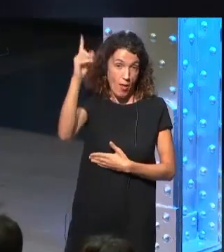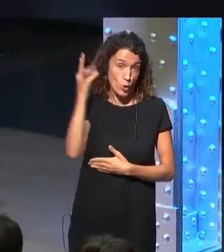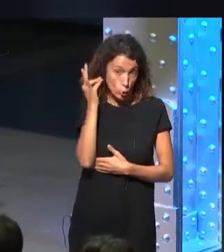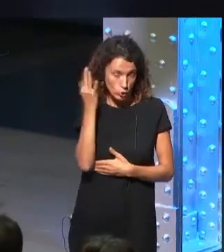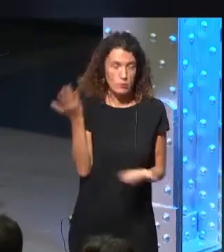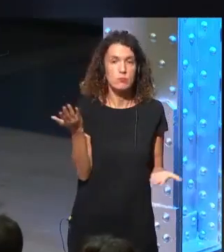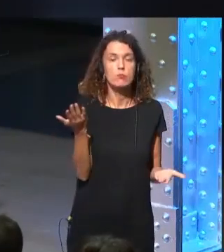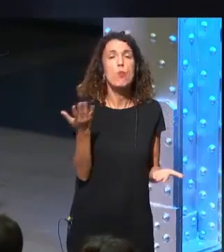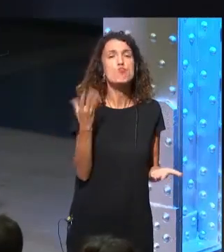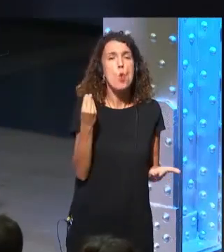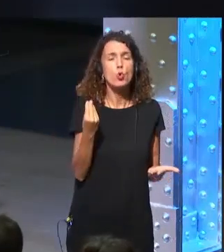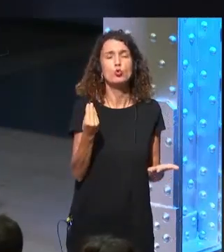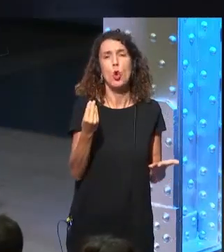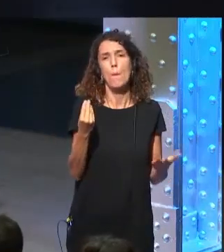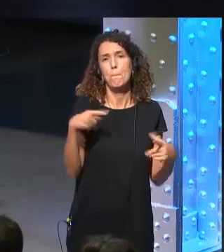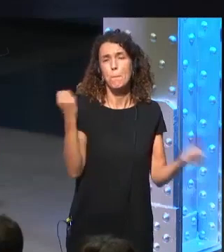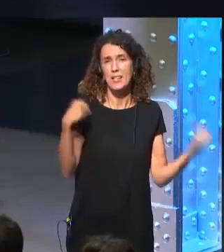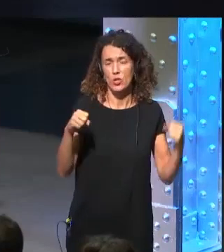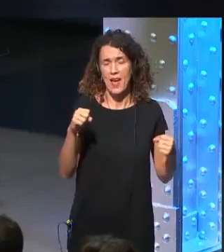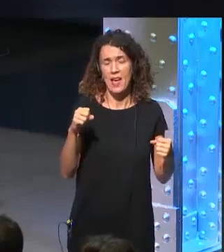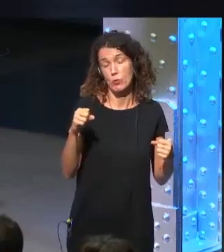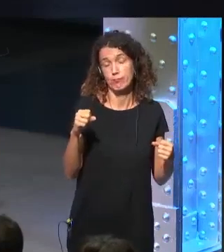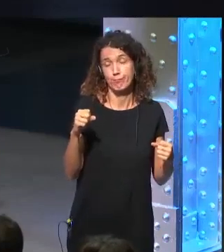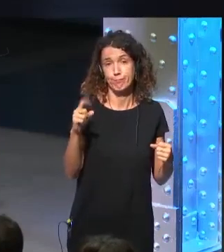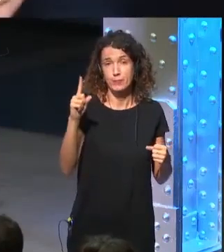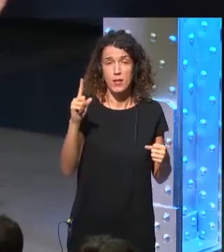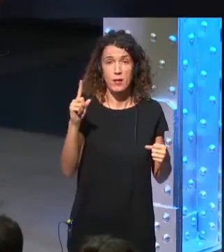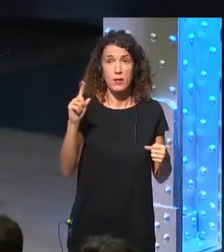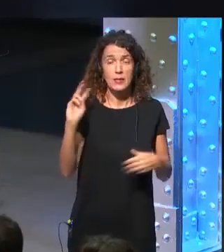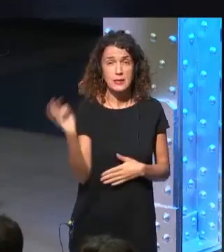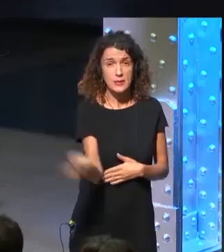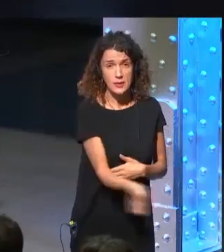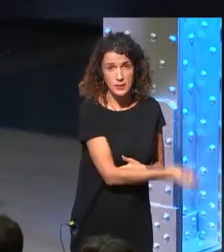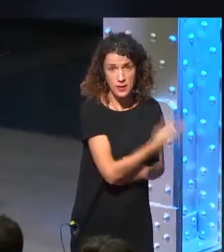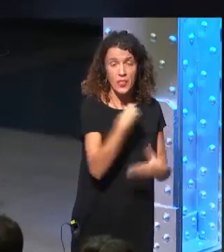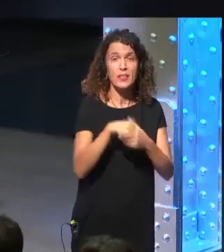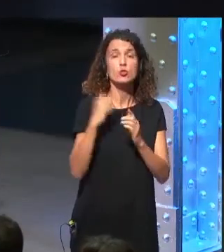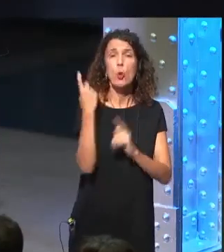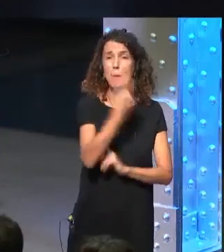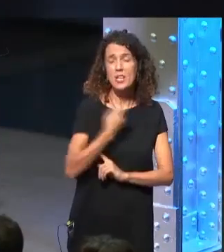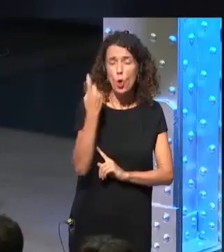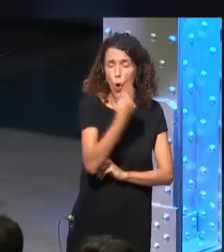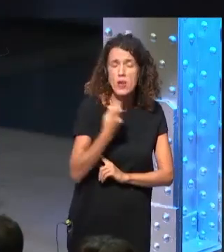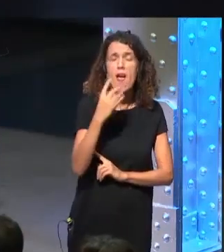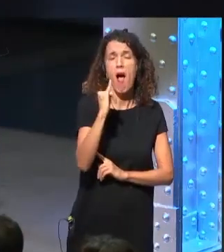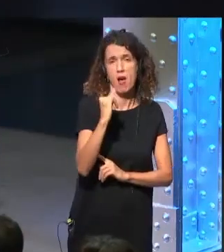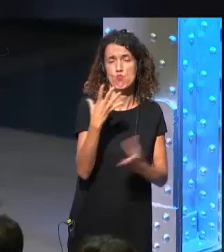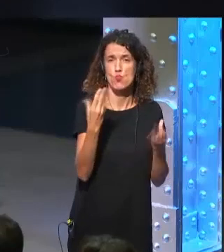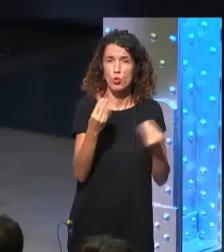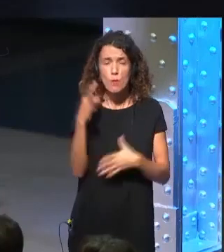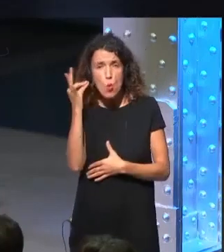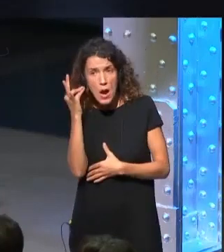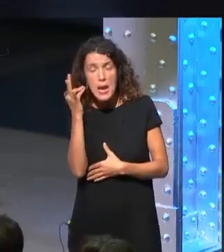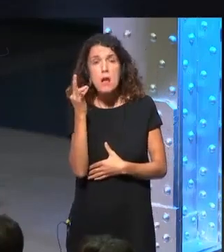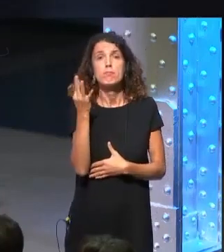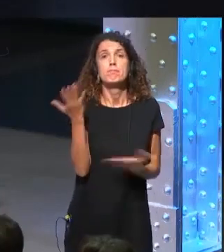muchísimos personajes femeninos que están flotando en la mitología y muchas veces ninguno de ellos